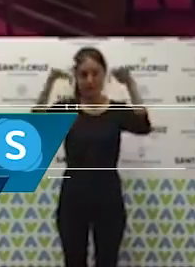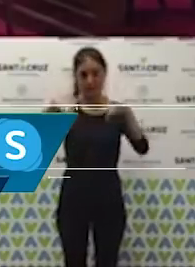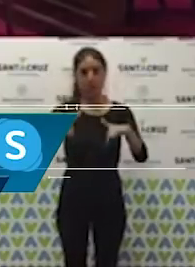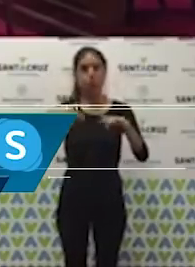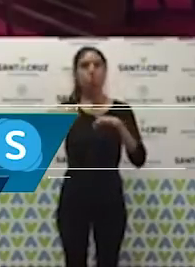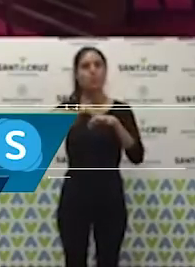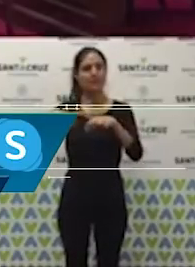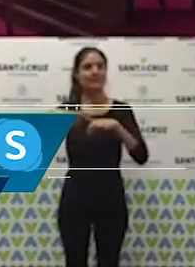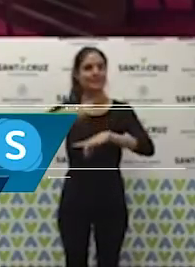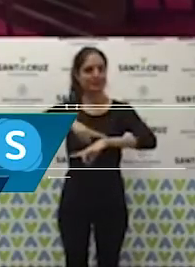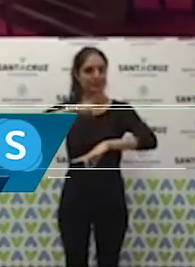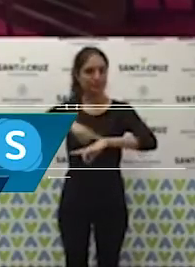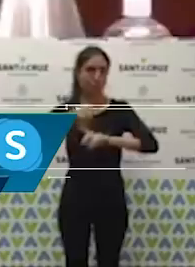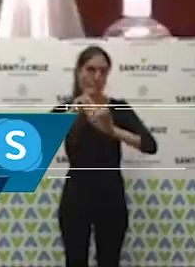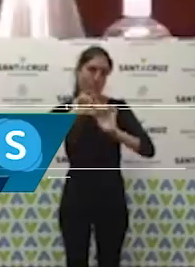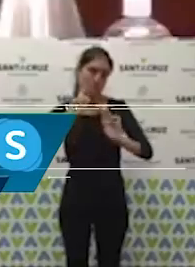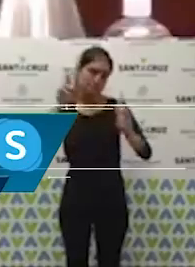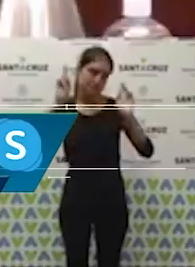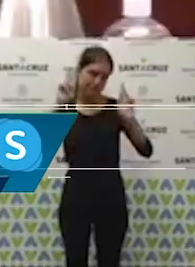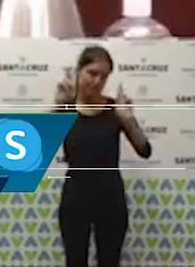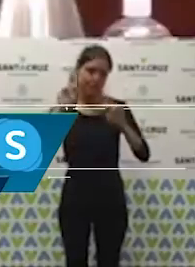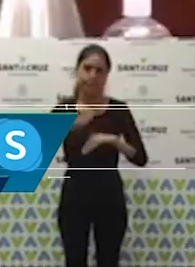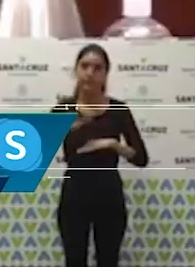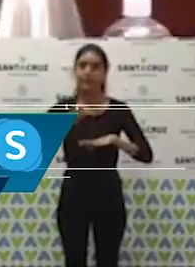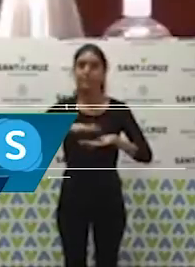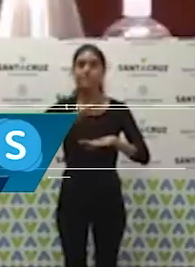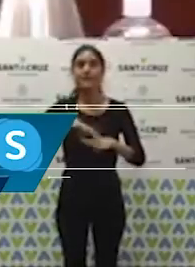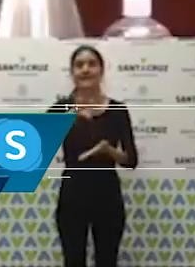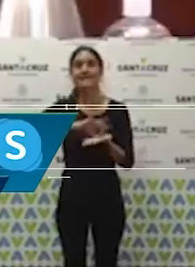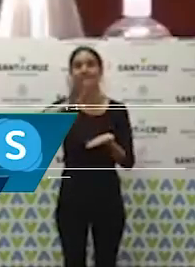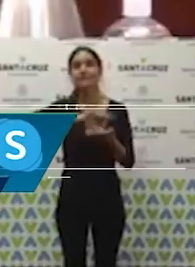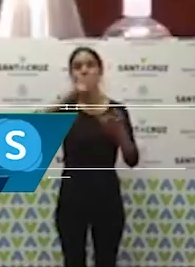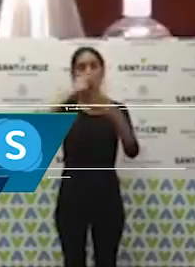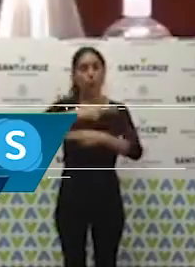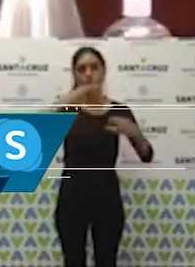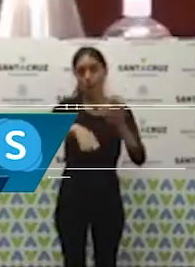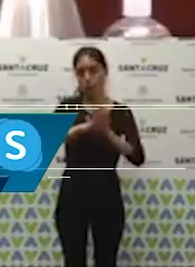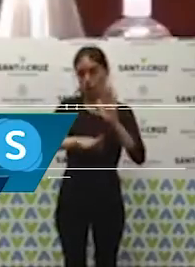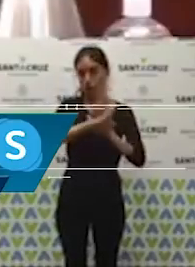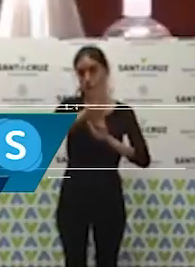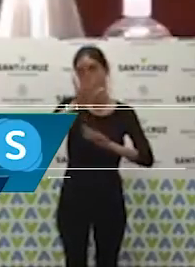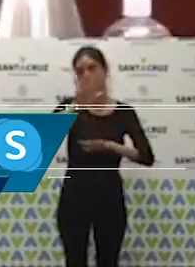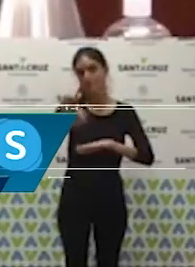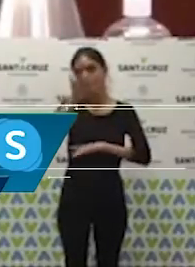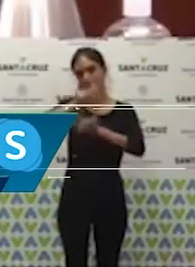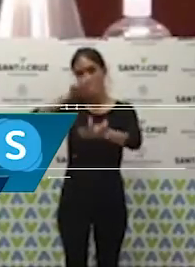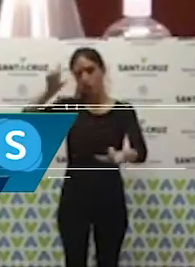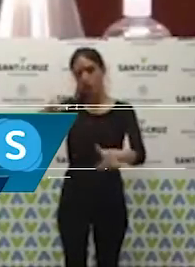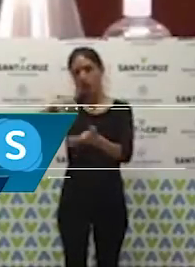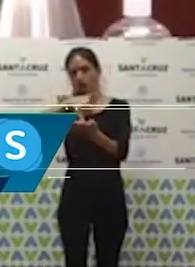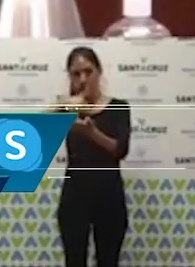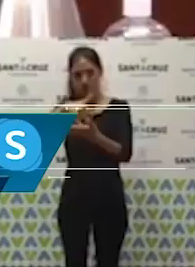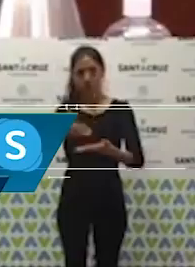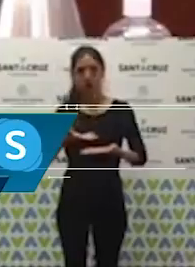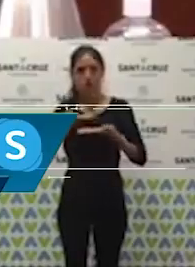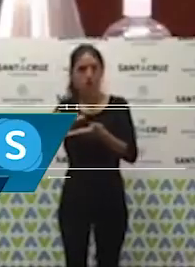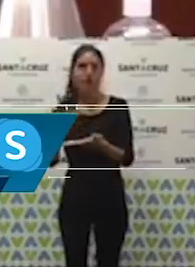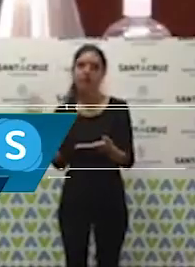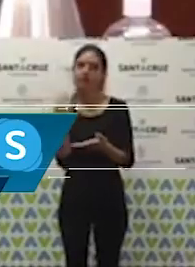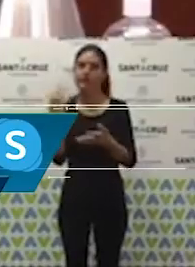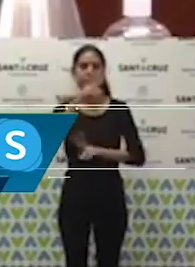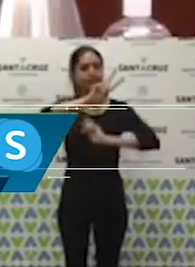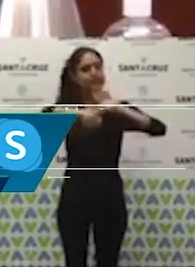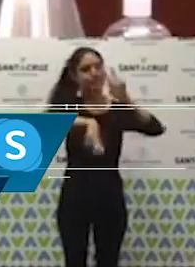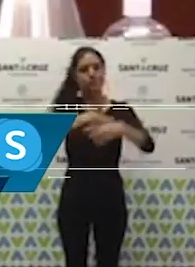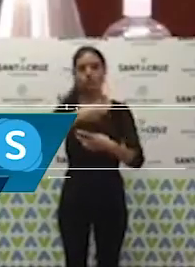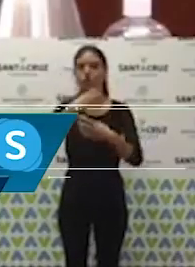o someter al pleno la comunicación de Ciudadanos de que ha sido expulsada del partido sin haberla escuchado. Con lo cual, Evelyn Porque eso Alonso